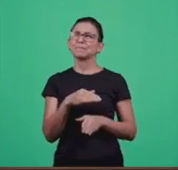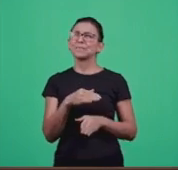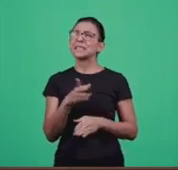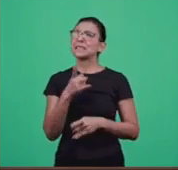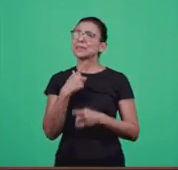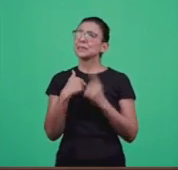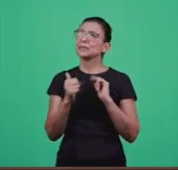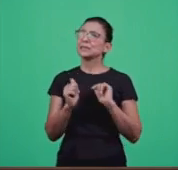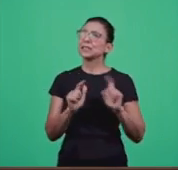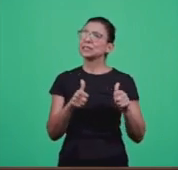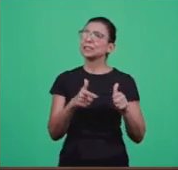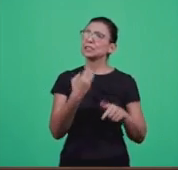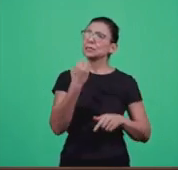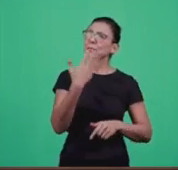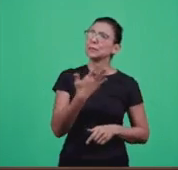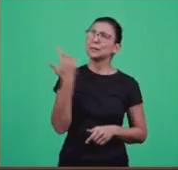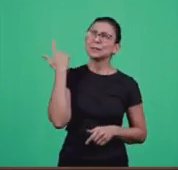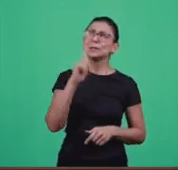pero muchas veces no hago.